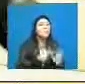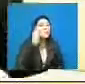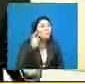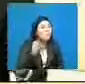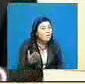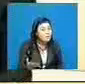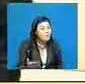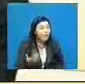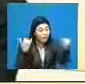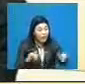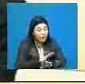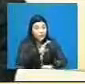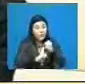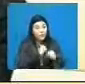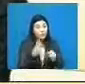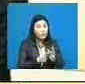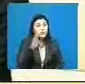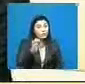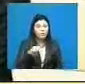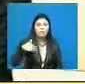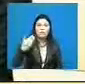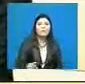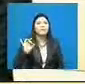Y cuando termina el año 2009, fueron 15.